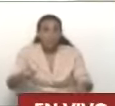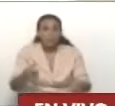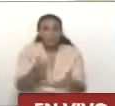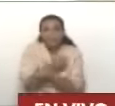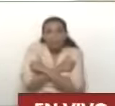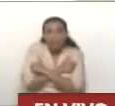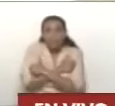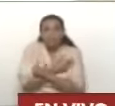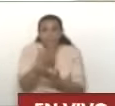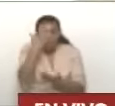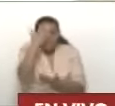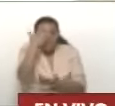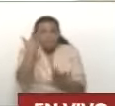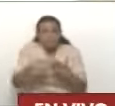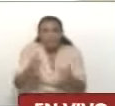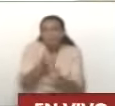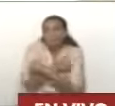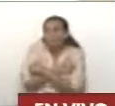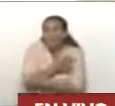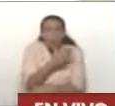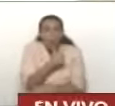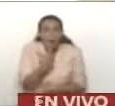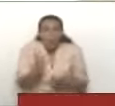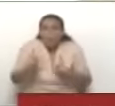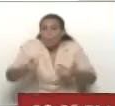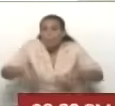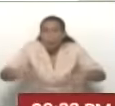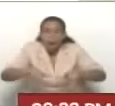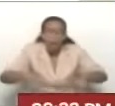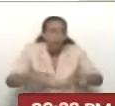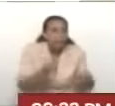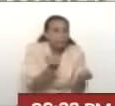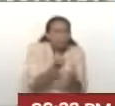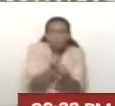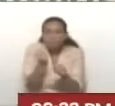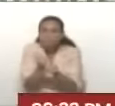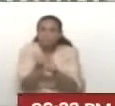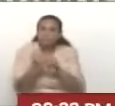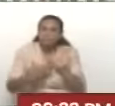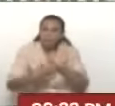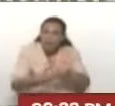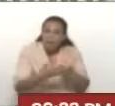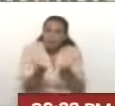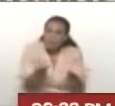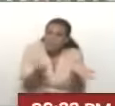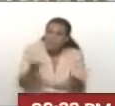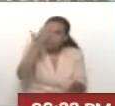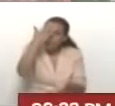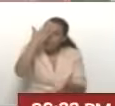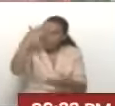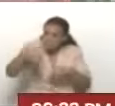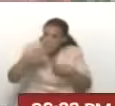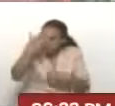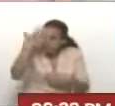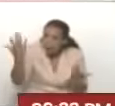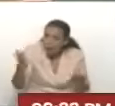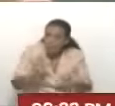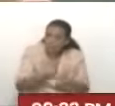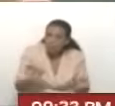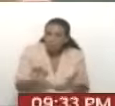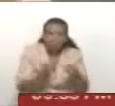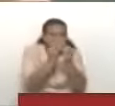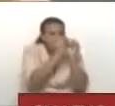a estos oficios y que muchas veces no tienen el espacio para poder ejercer su oficio, que